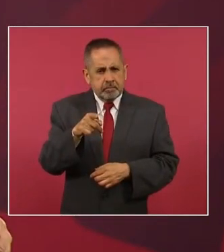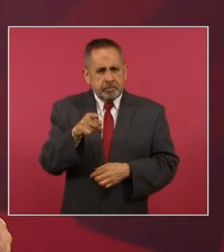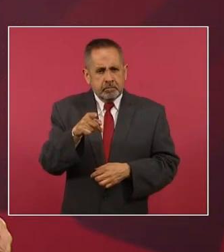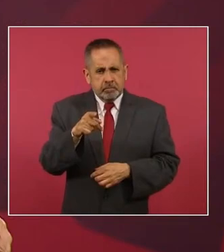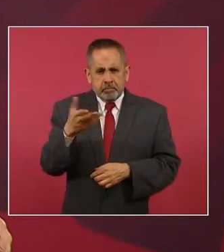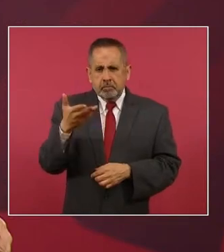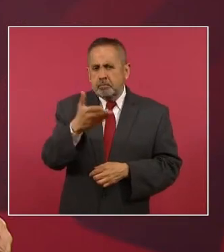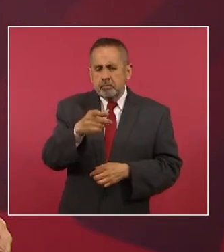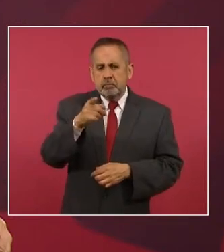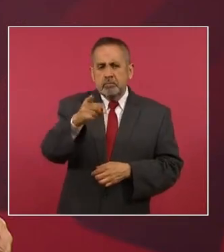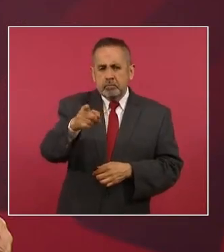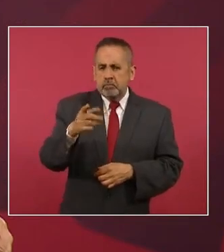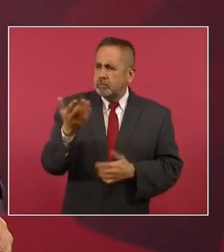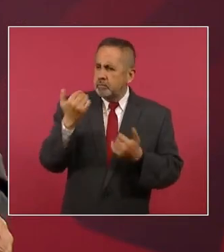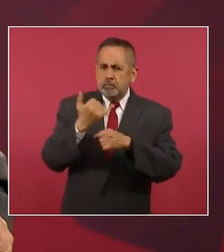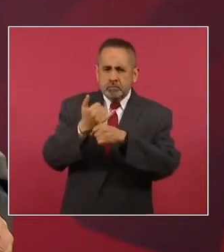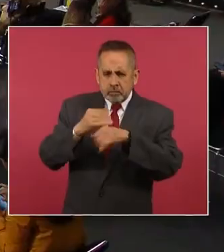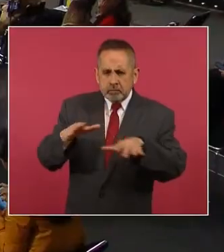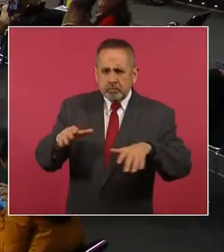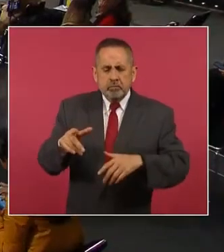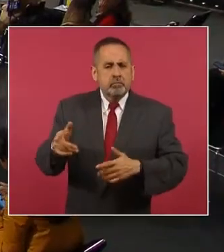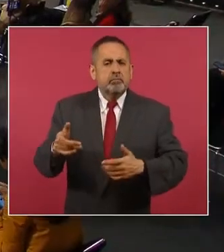pedía sí, su informe.